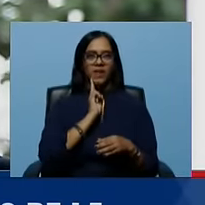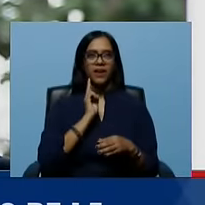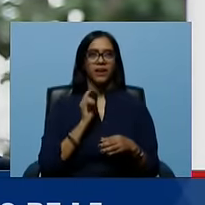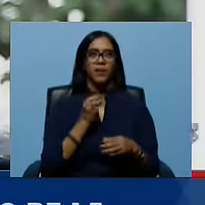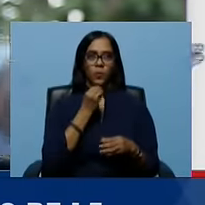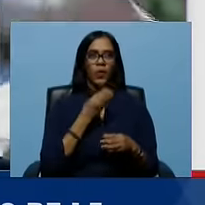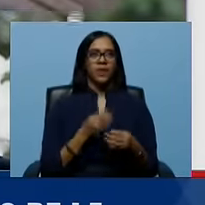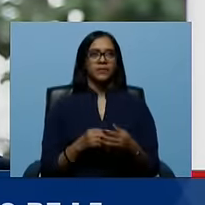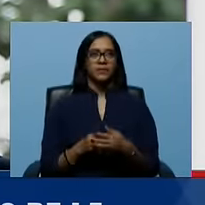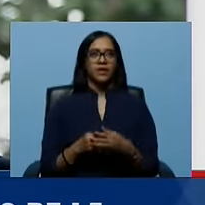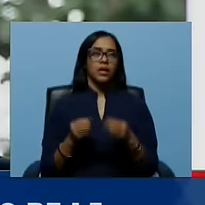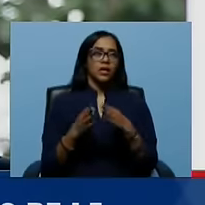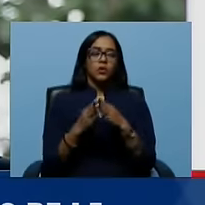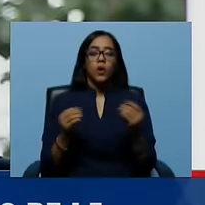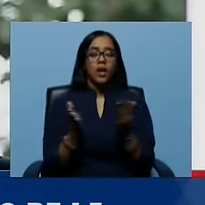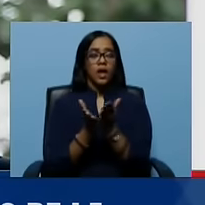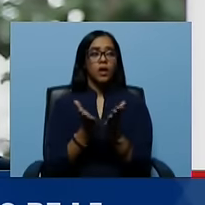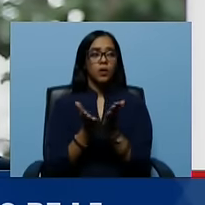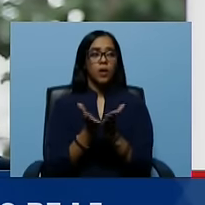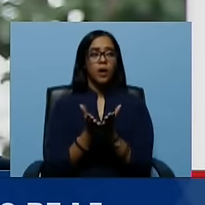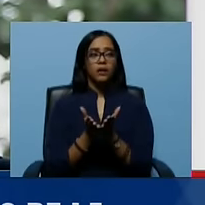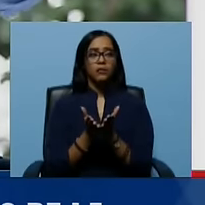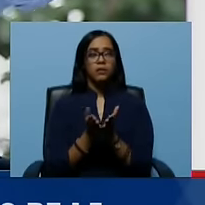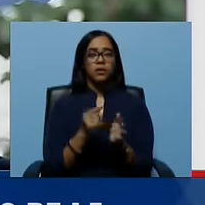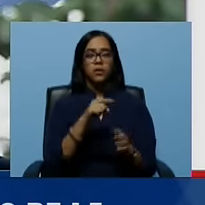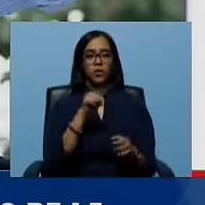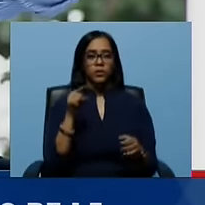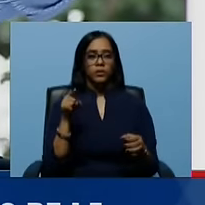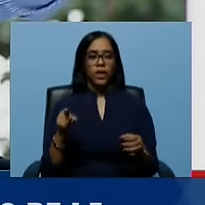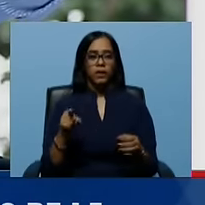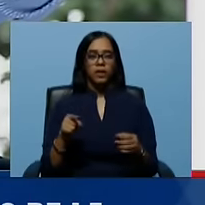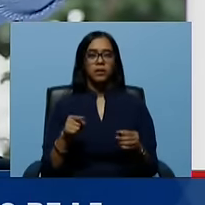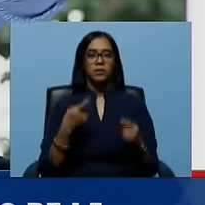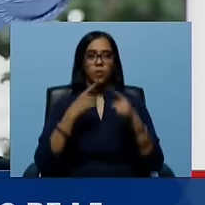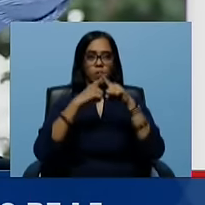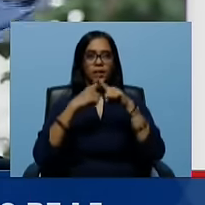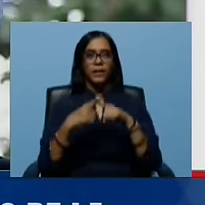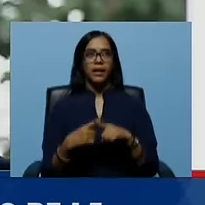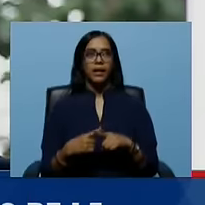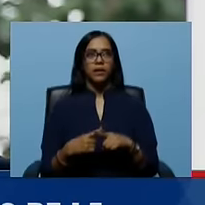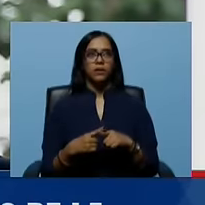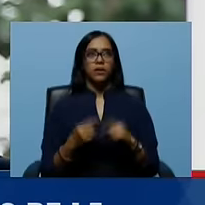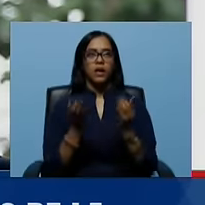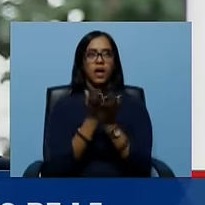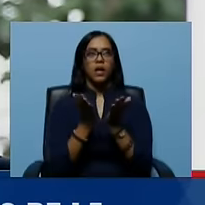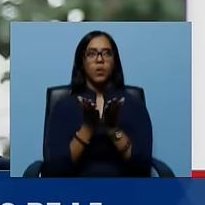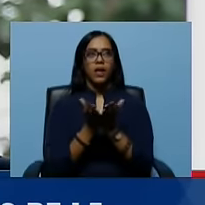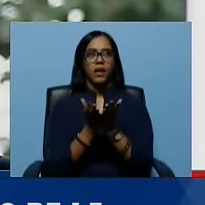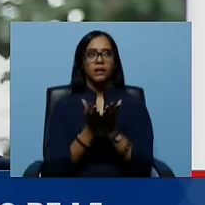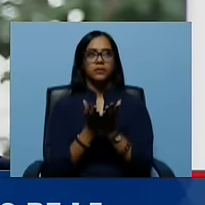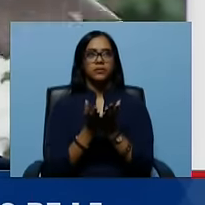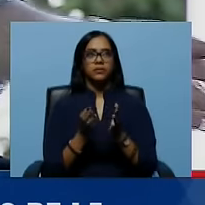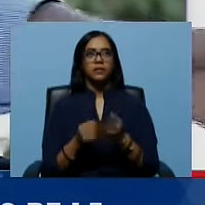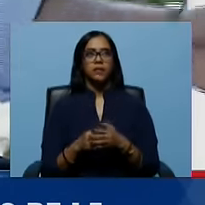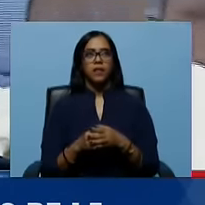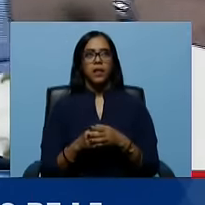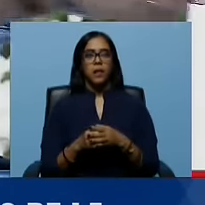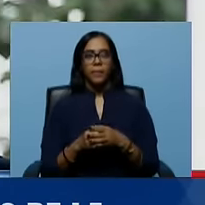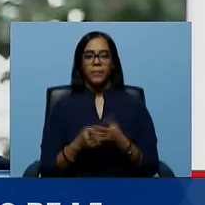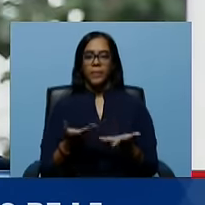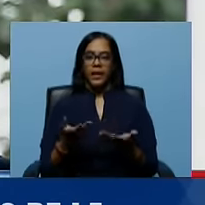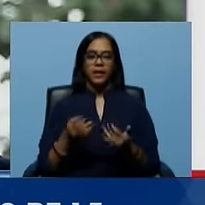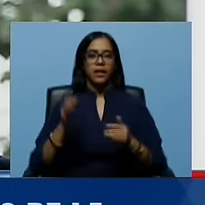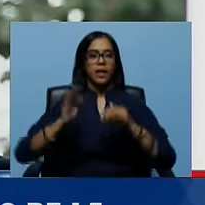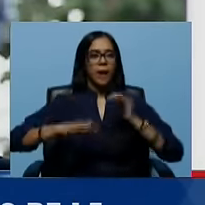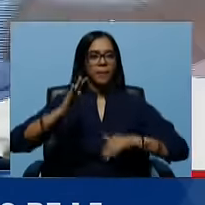bueno, y todas las escuelas. Y ustedes multiplicando las escuelas para la percusión,